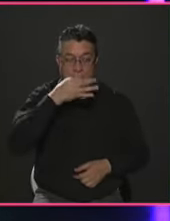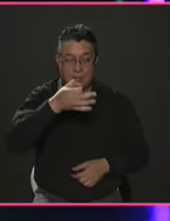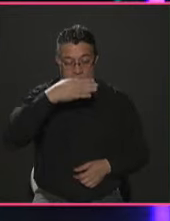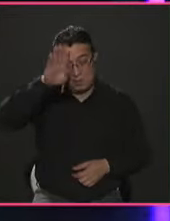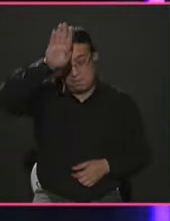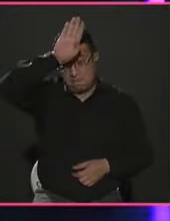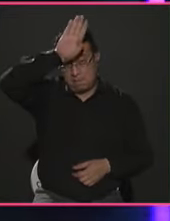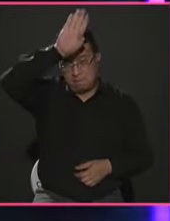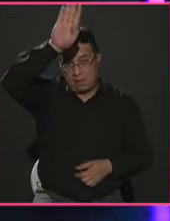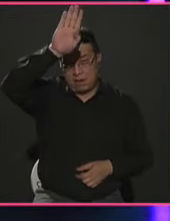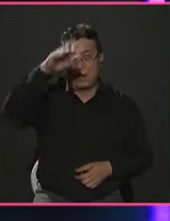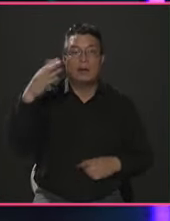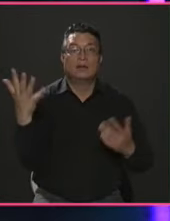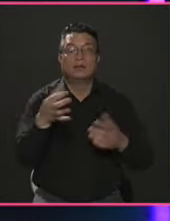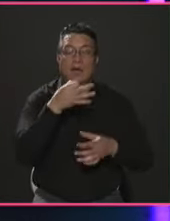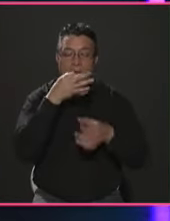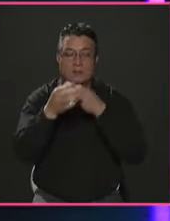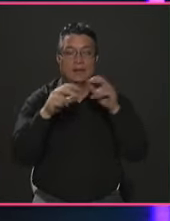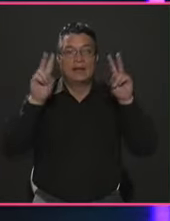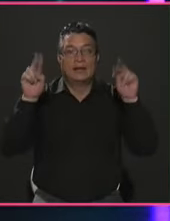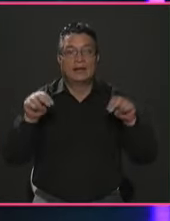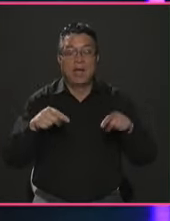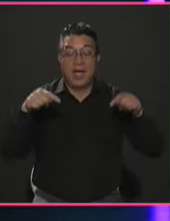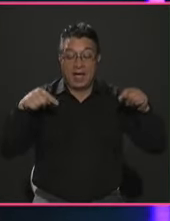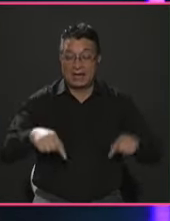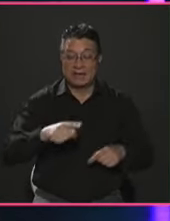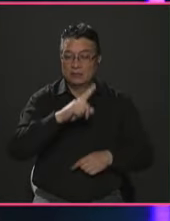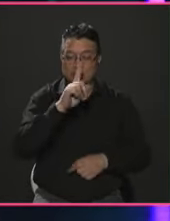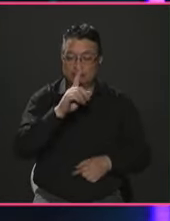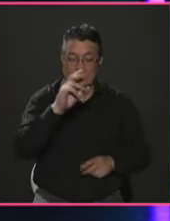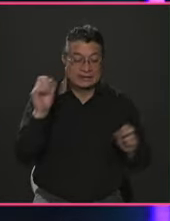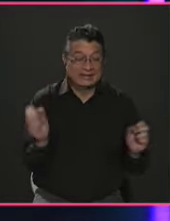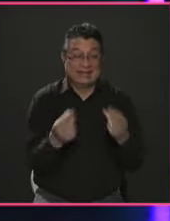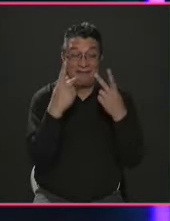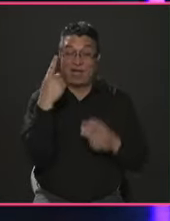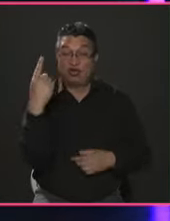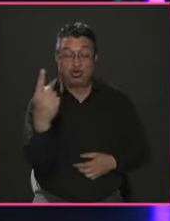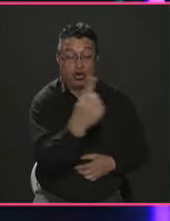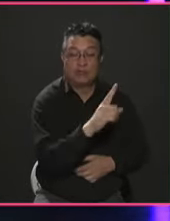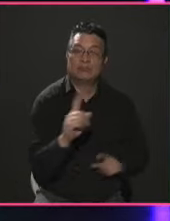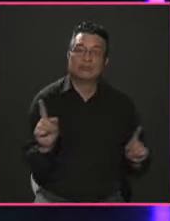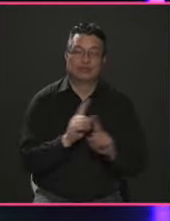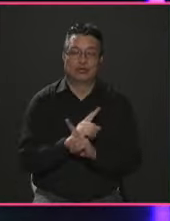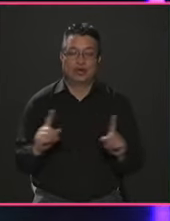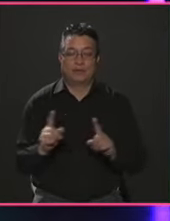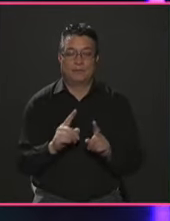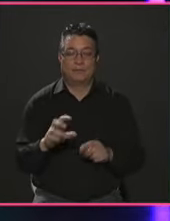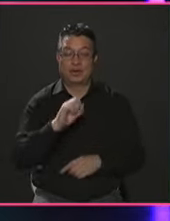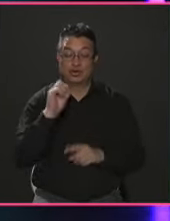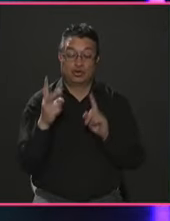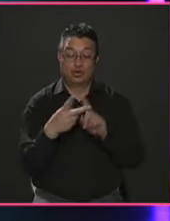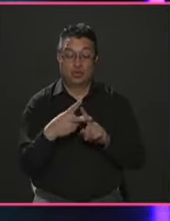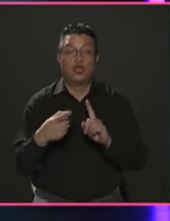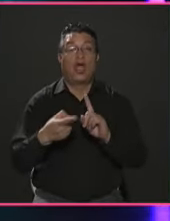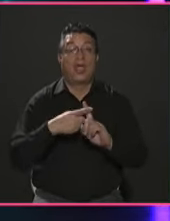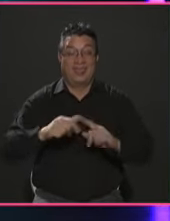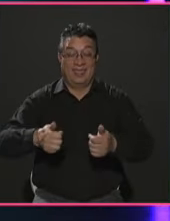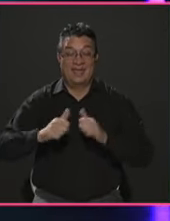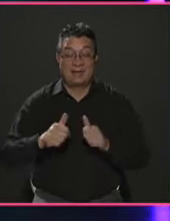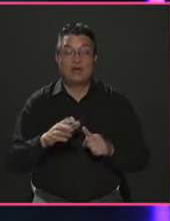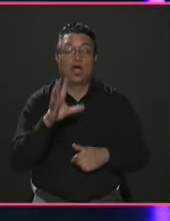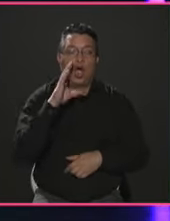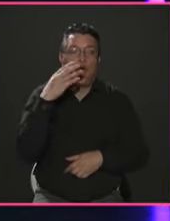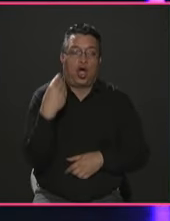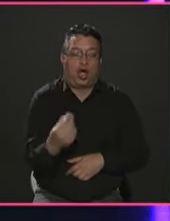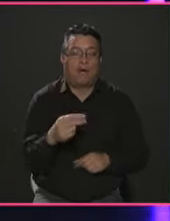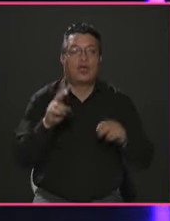Francisco justamente alrededor de estos temas aquí nadie se salva solo el segundo desafío que tenemos es por supuesto